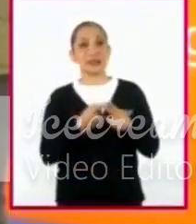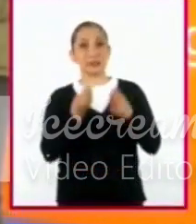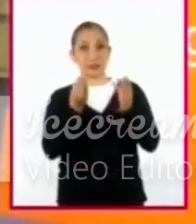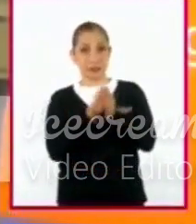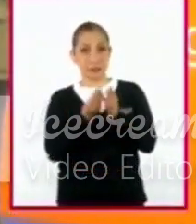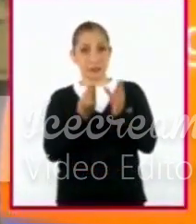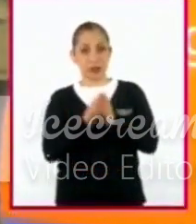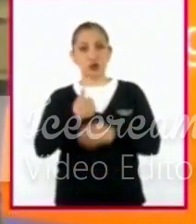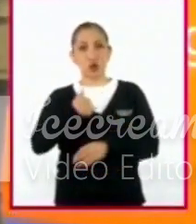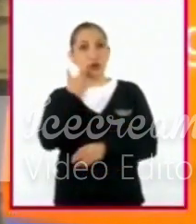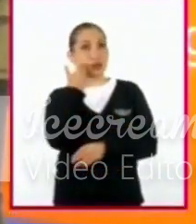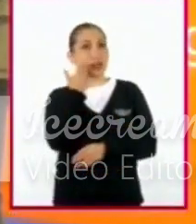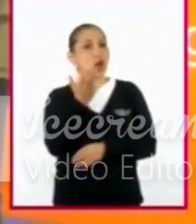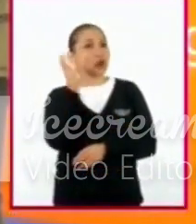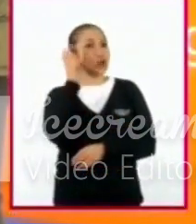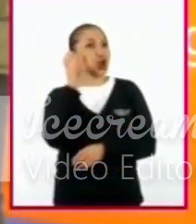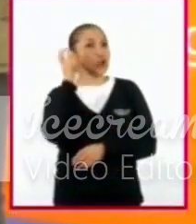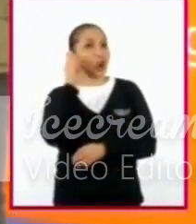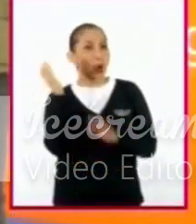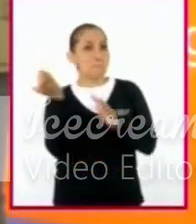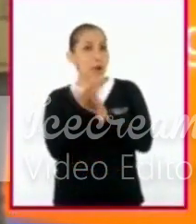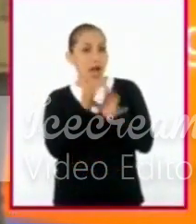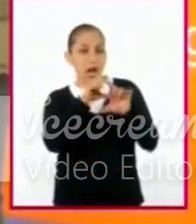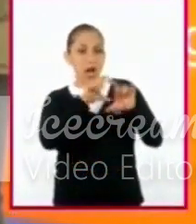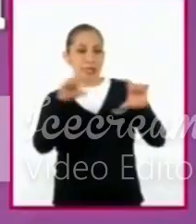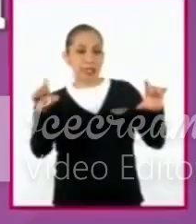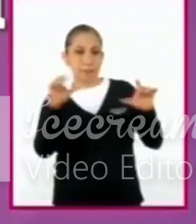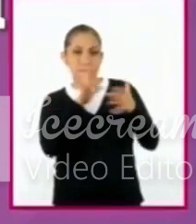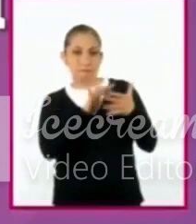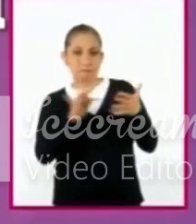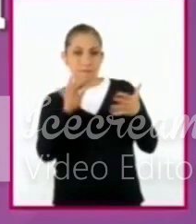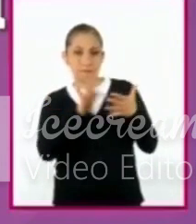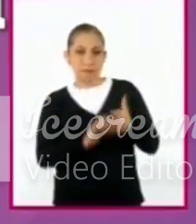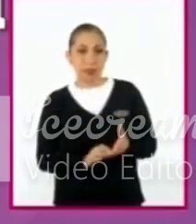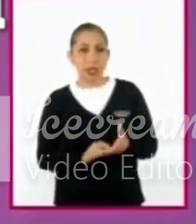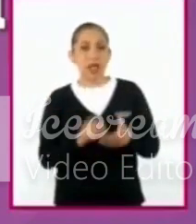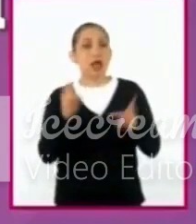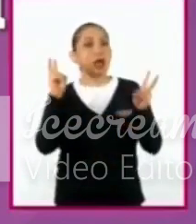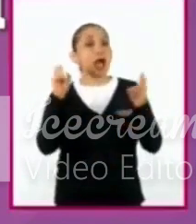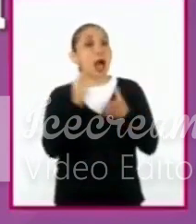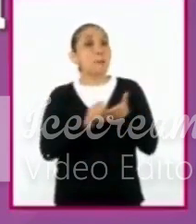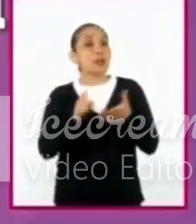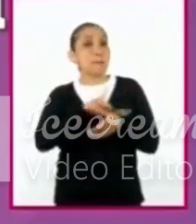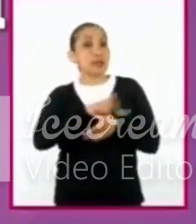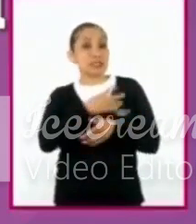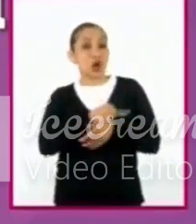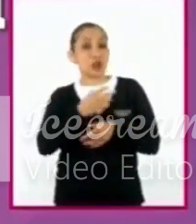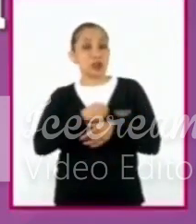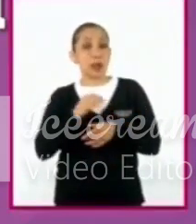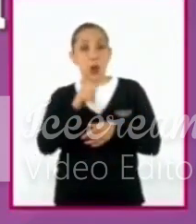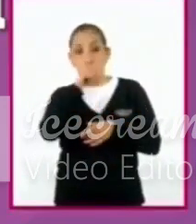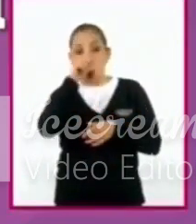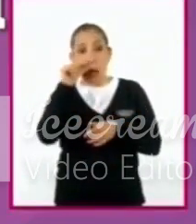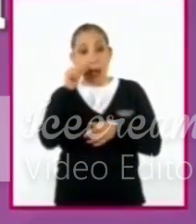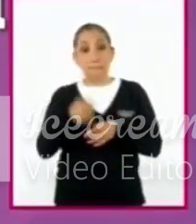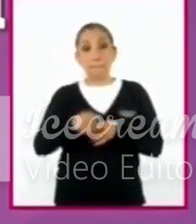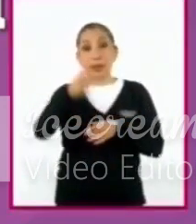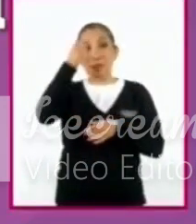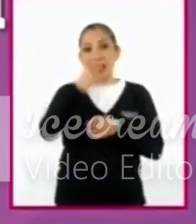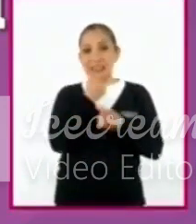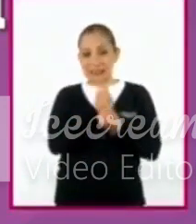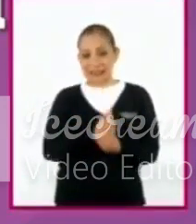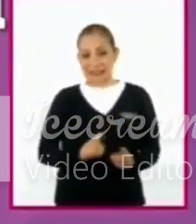sesión, me gustaría que escucharan el fragmento del siguiente texto. Apuntes para mis hijos Benito Juárez, la primera